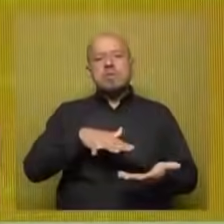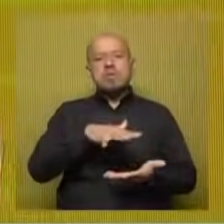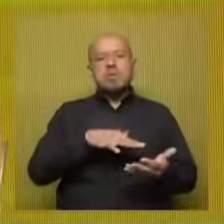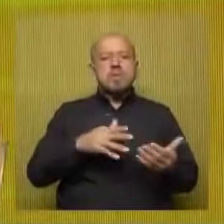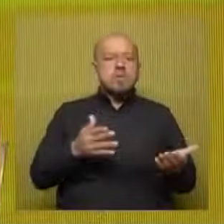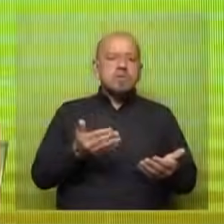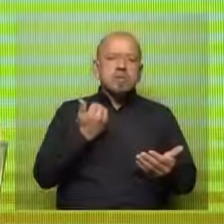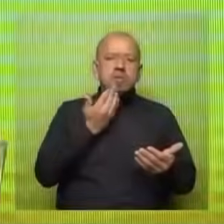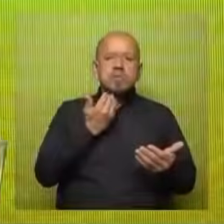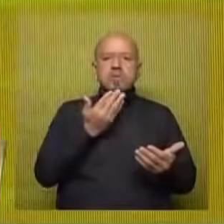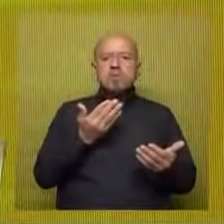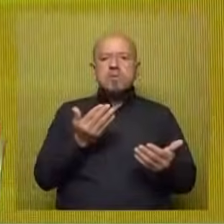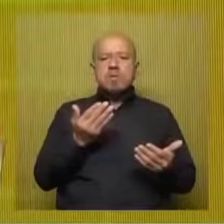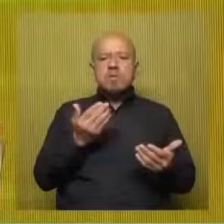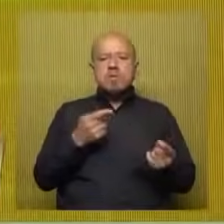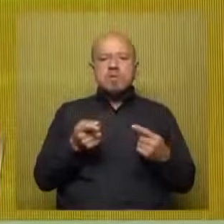sé,